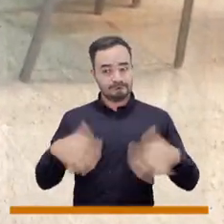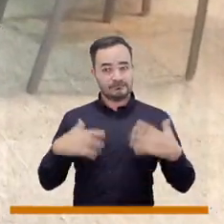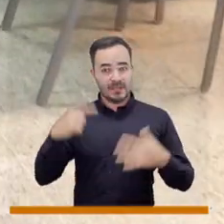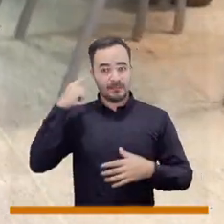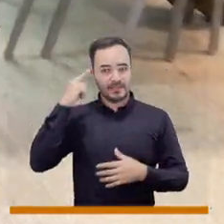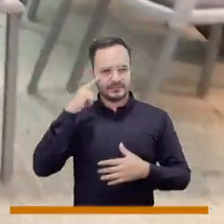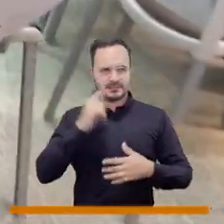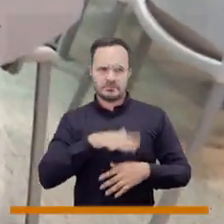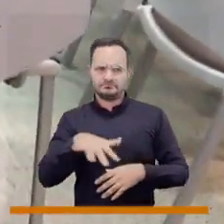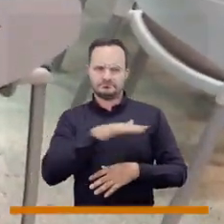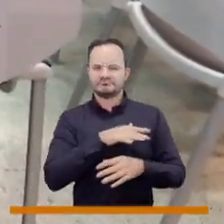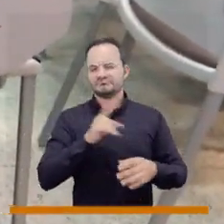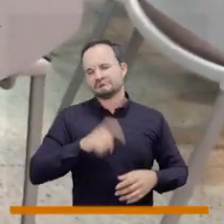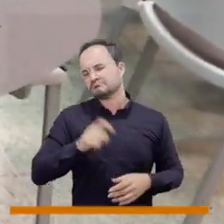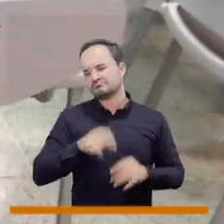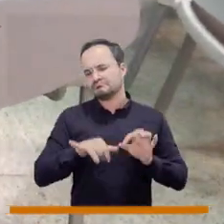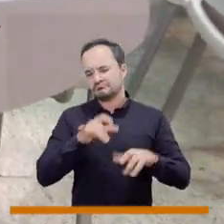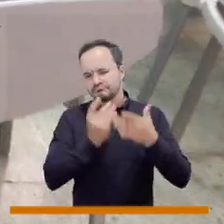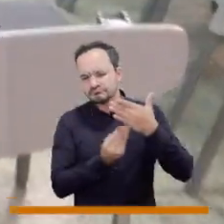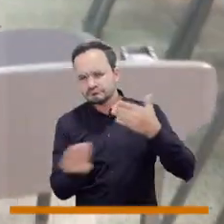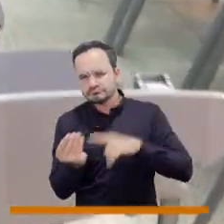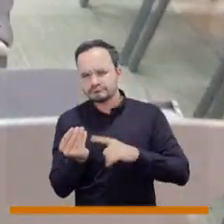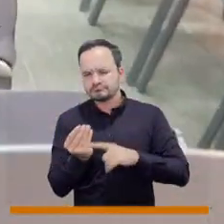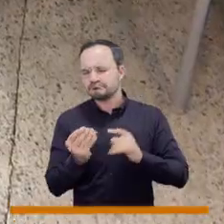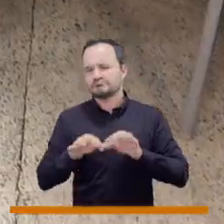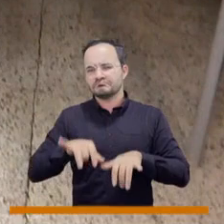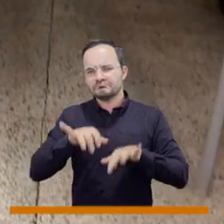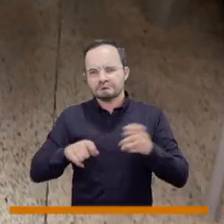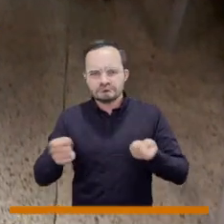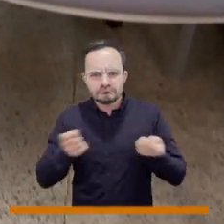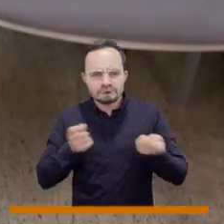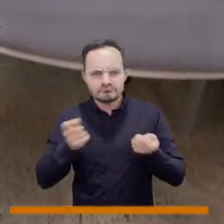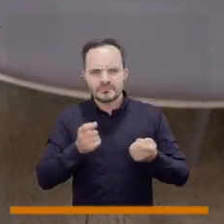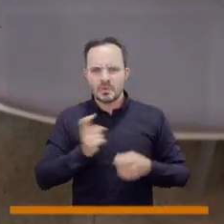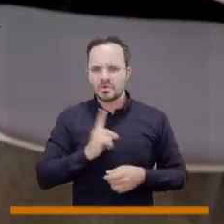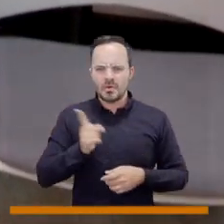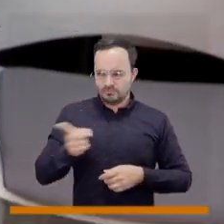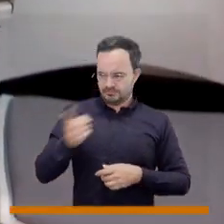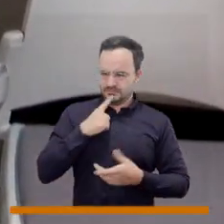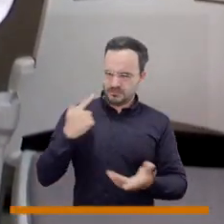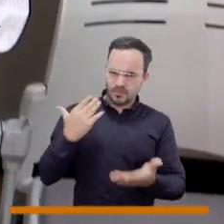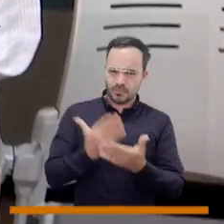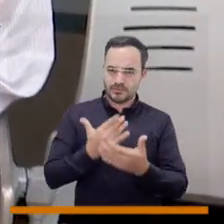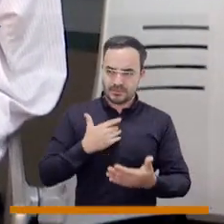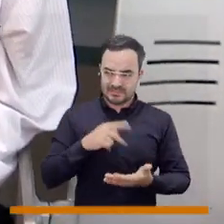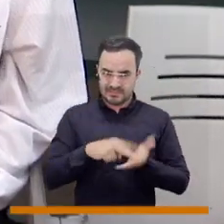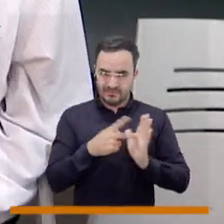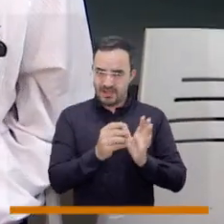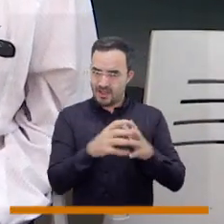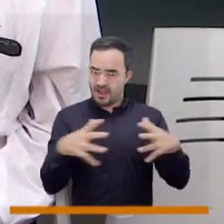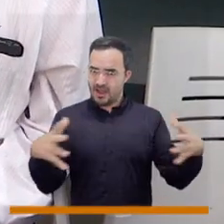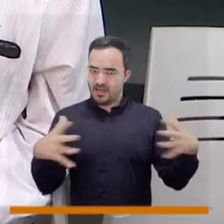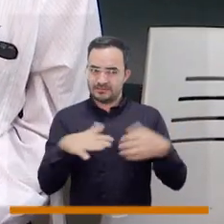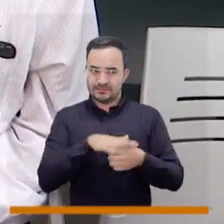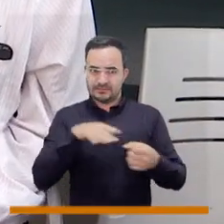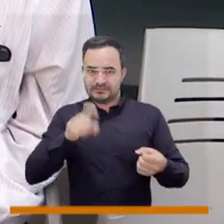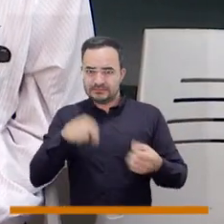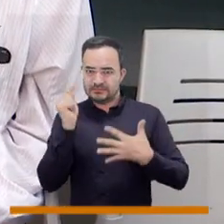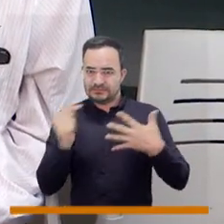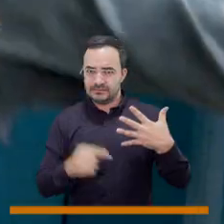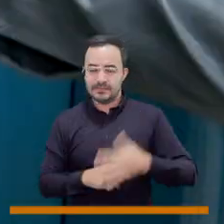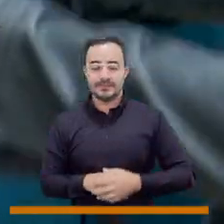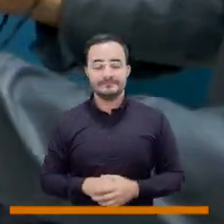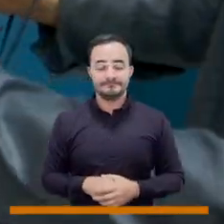¿Es tan grande la dimensión del problema que amerita incluso la creación de esta otra instancia?